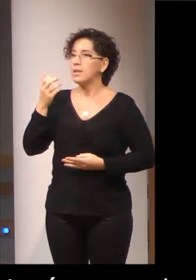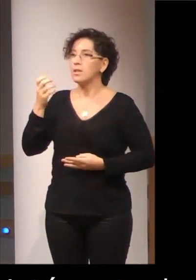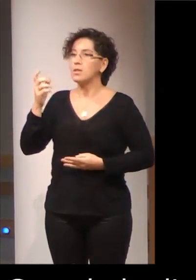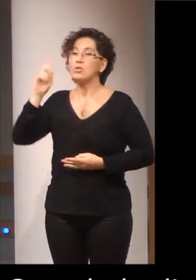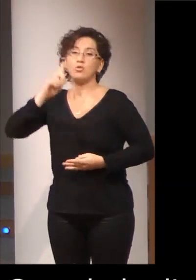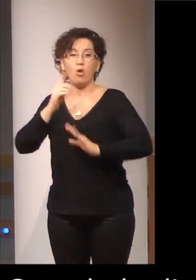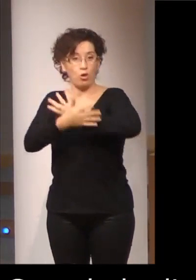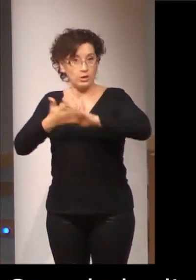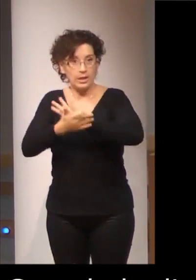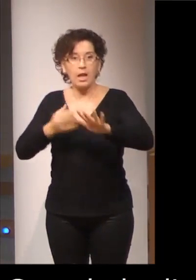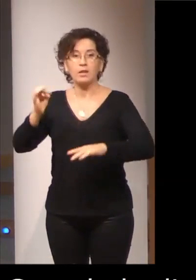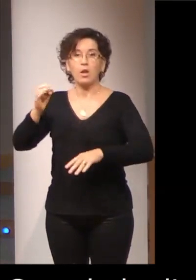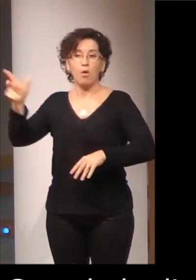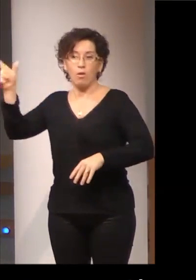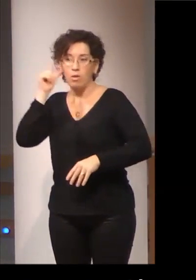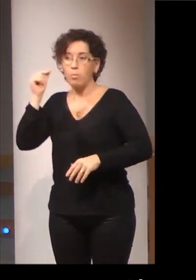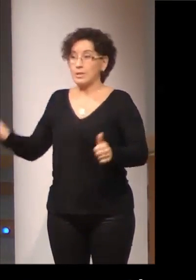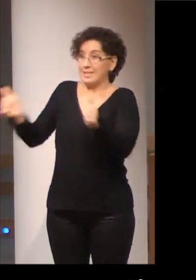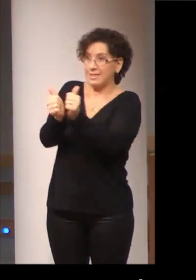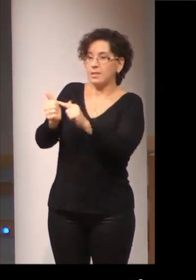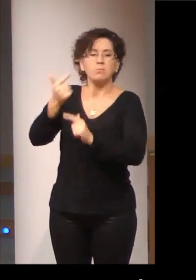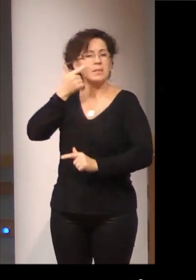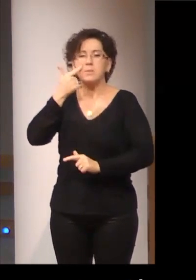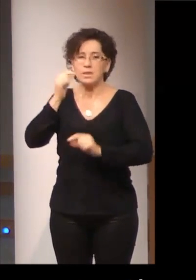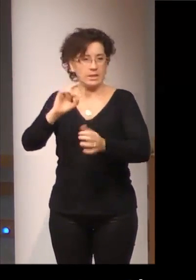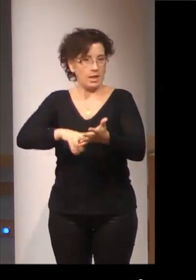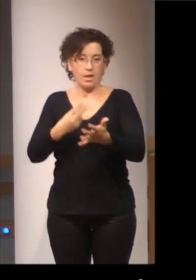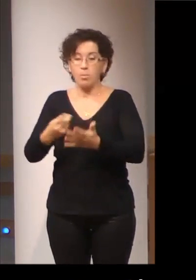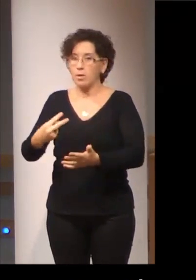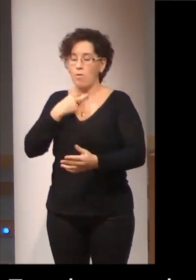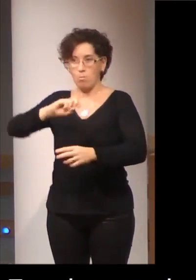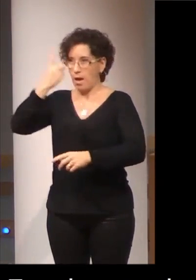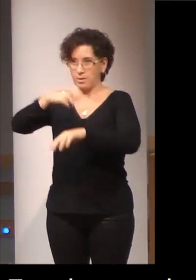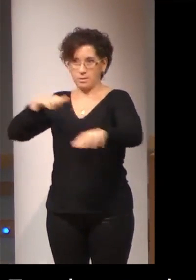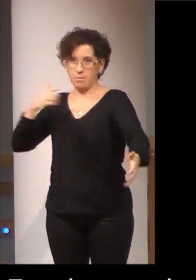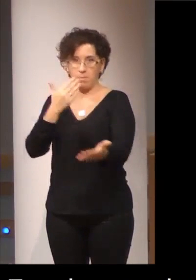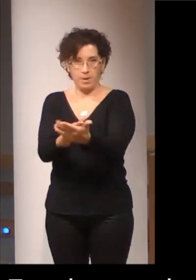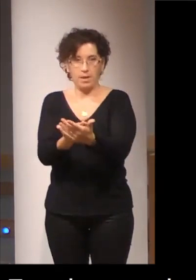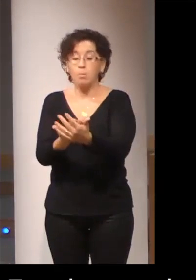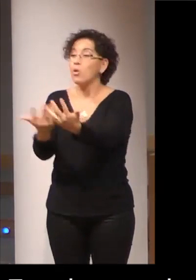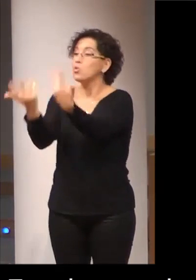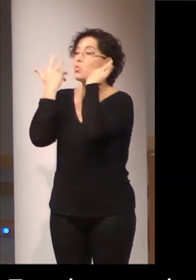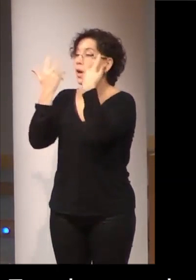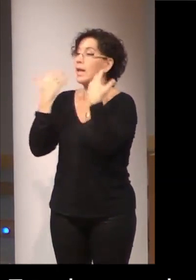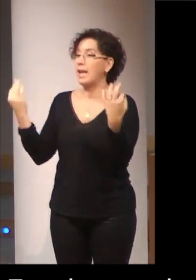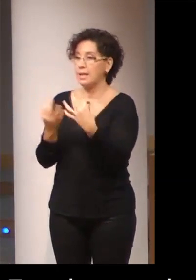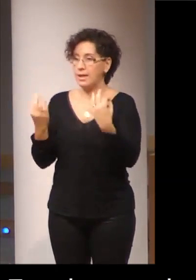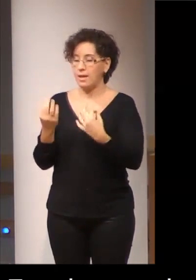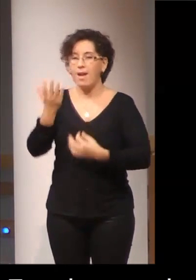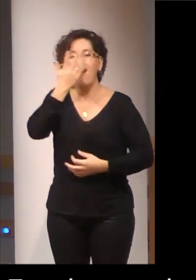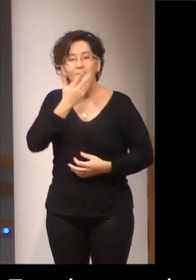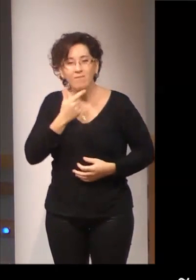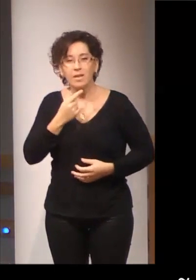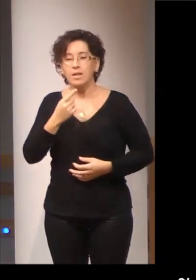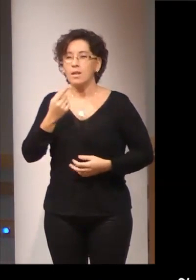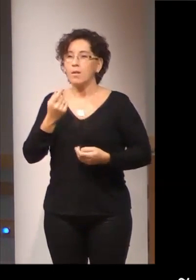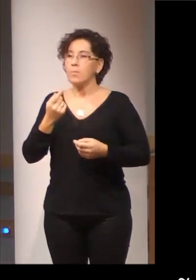signantes, la persona que acompaña es un intérprete. ¿Qué sugerencias nos hacían? Nos sugerían, en primer lugar, que